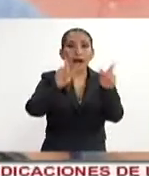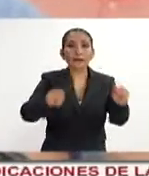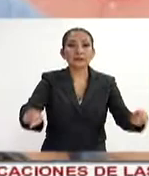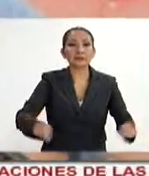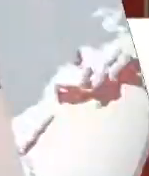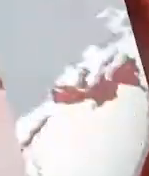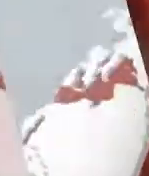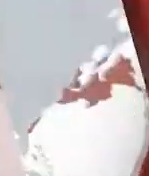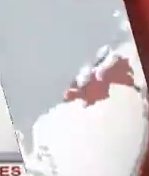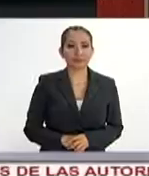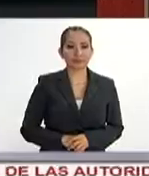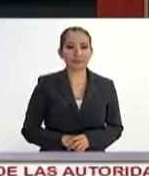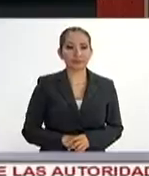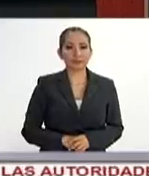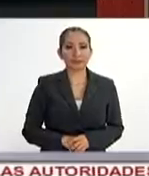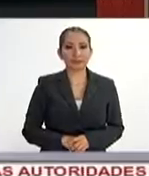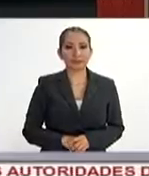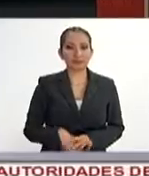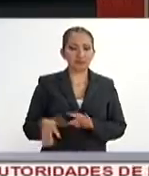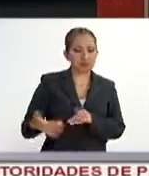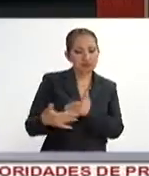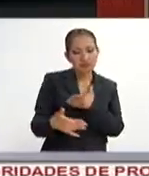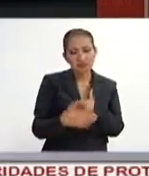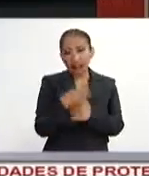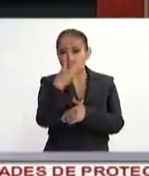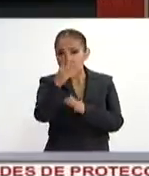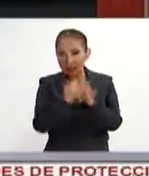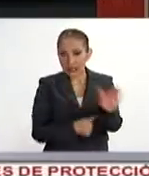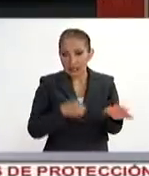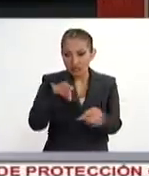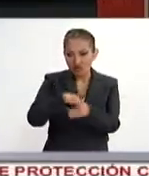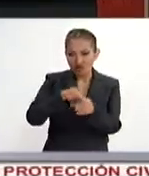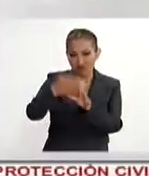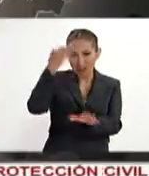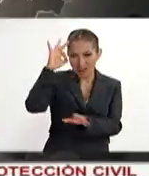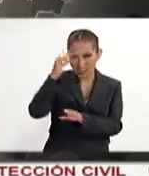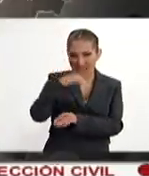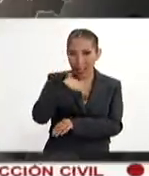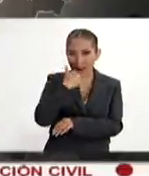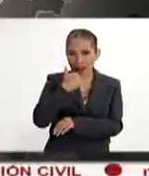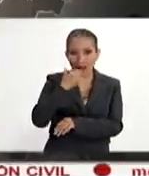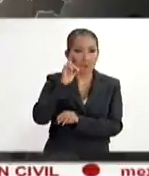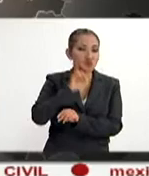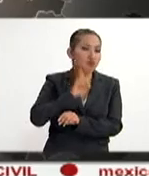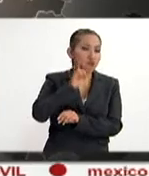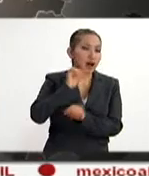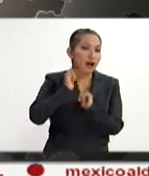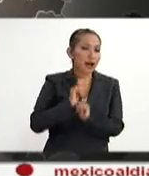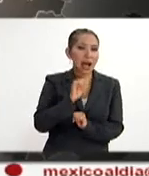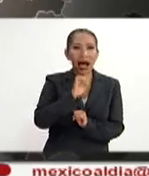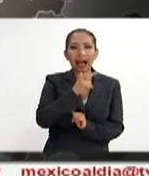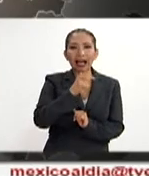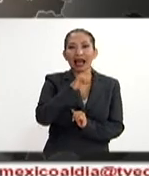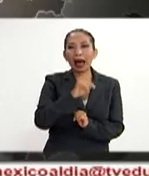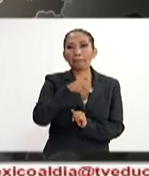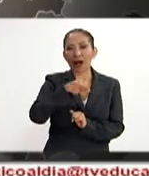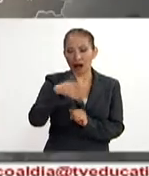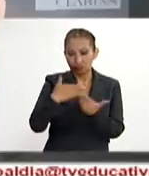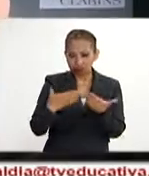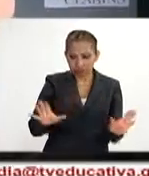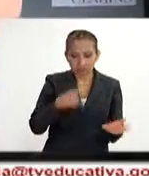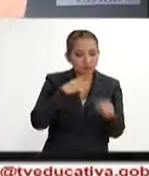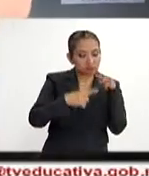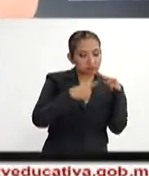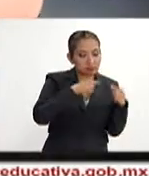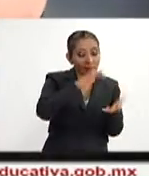pacíficamente. A menos de 3 meses de las elecciones federales en Alemania, la canciller Angela Merkel abrió la puerta a la legislación